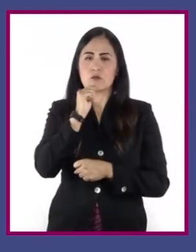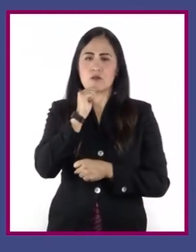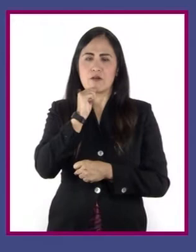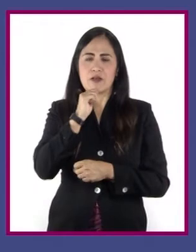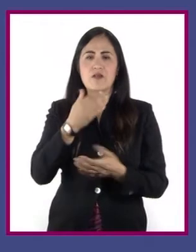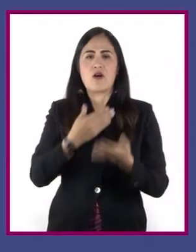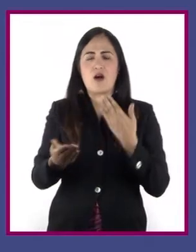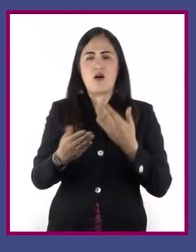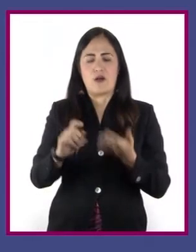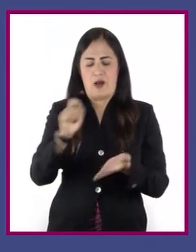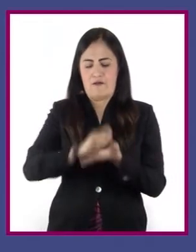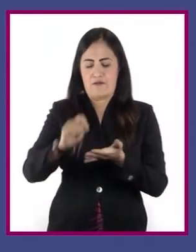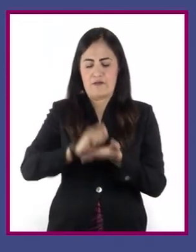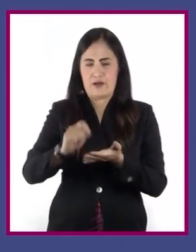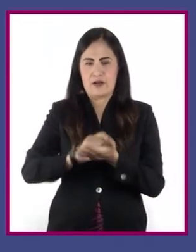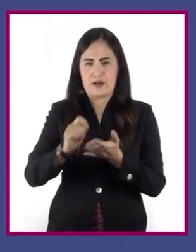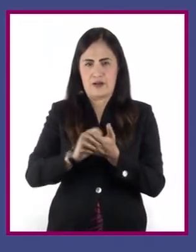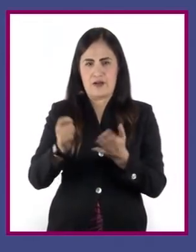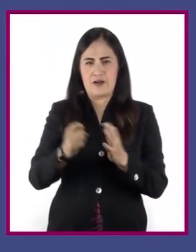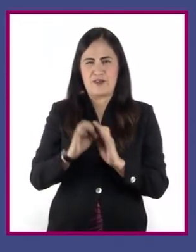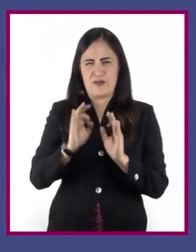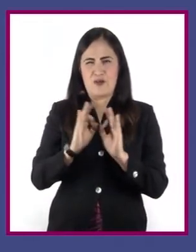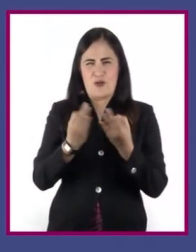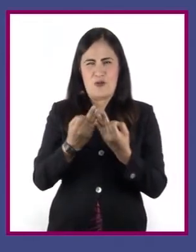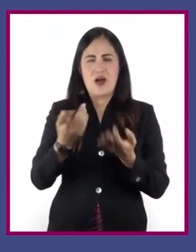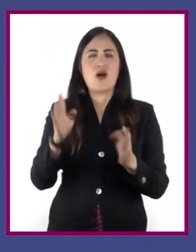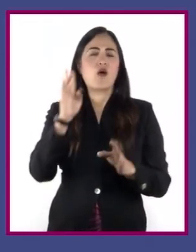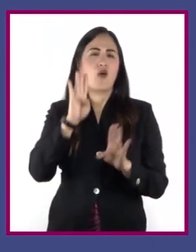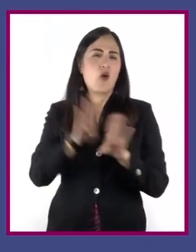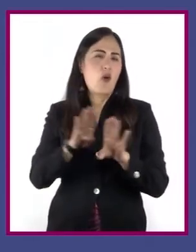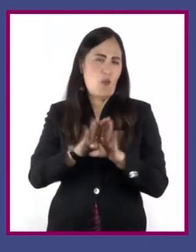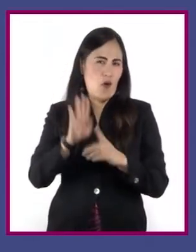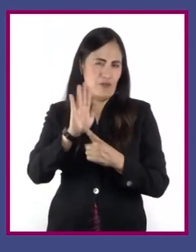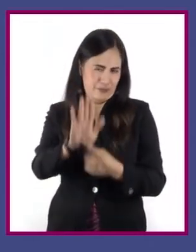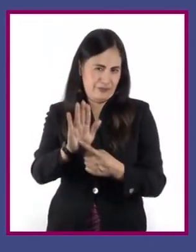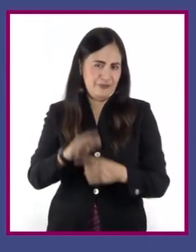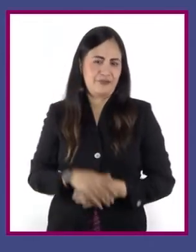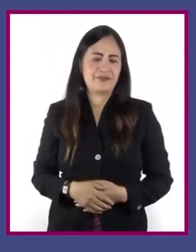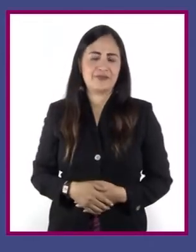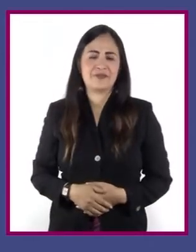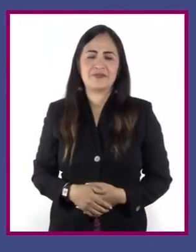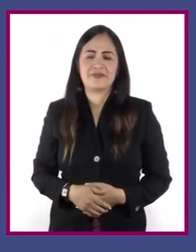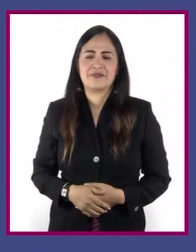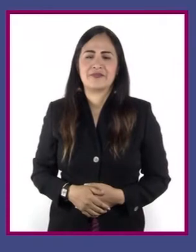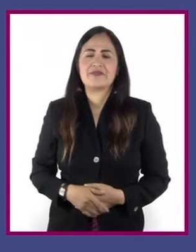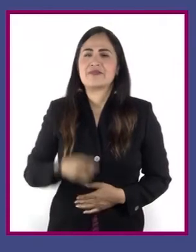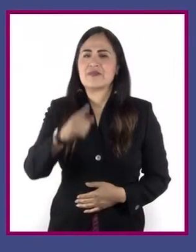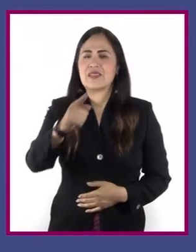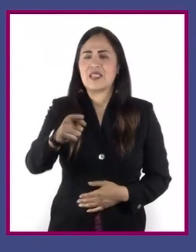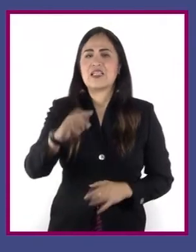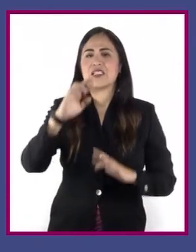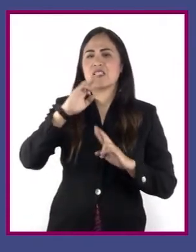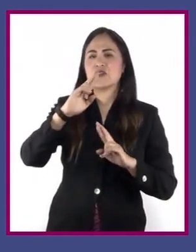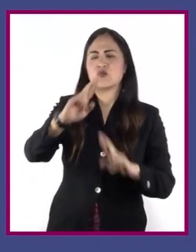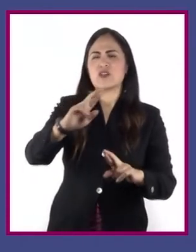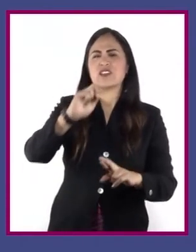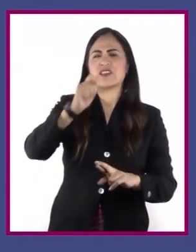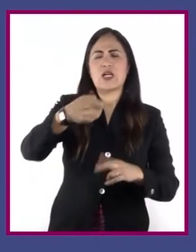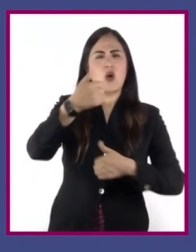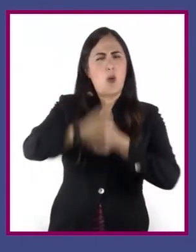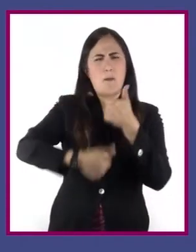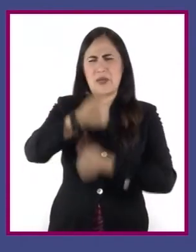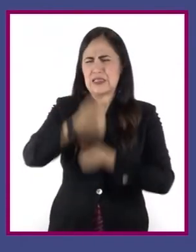un borrador de cómo debería verse. La primera muestra una respuesta acerca de la competencia